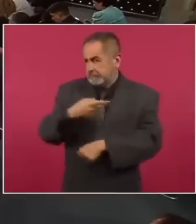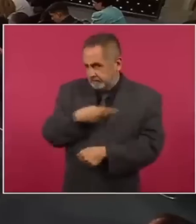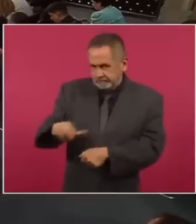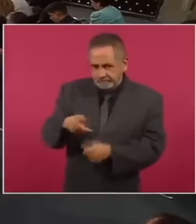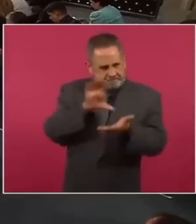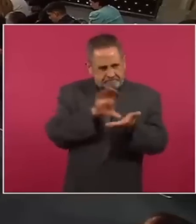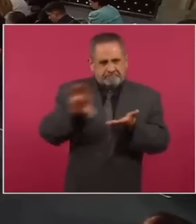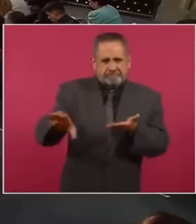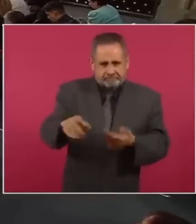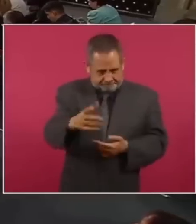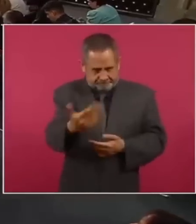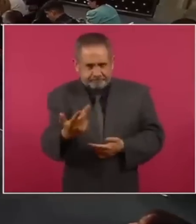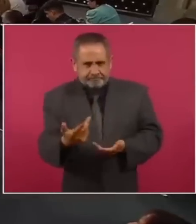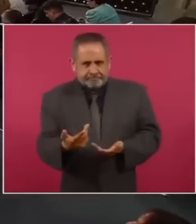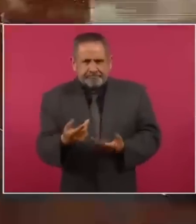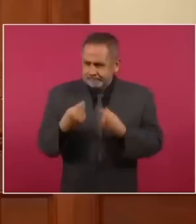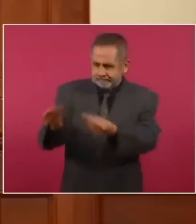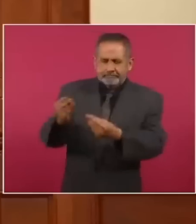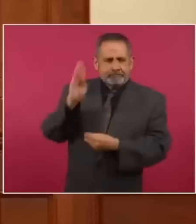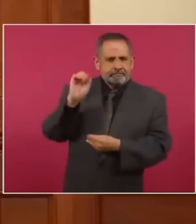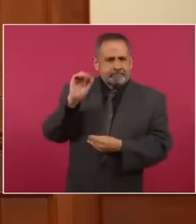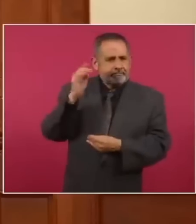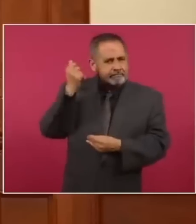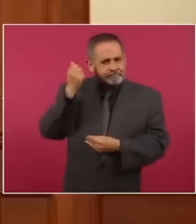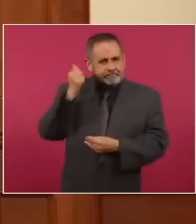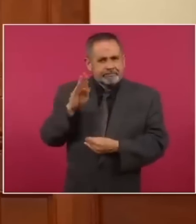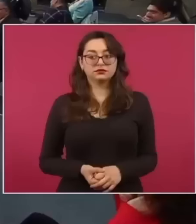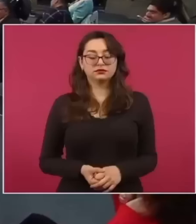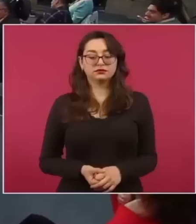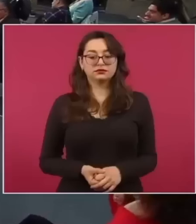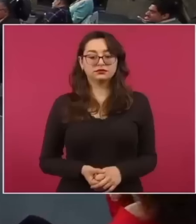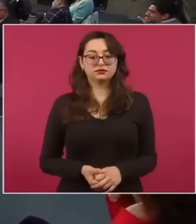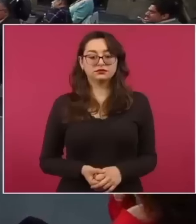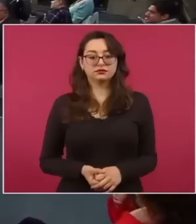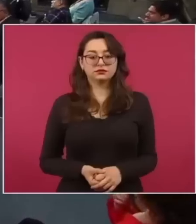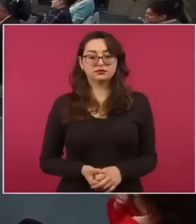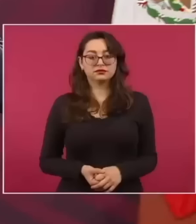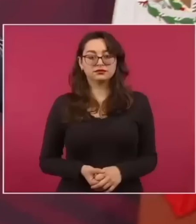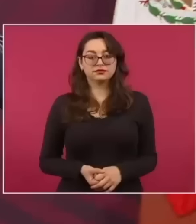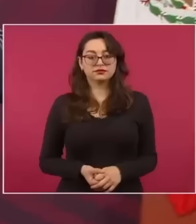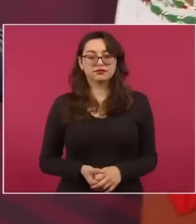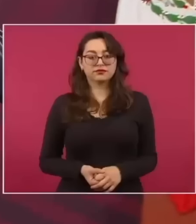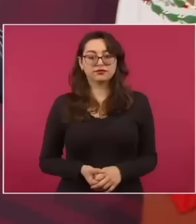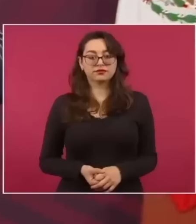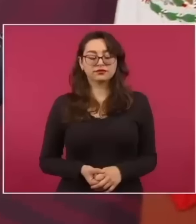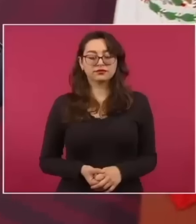se les entreguen becas, podría utilizarse para